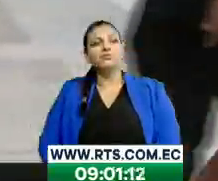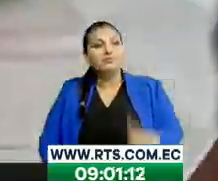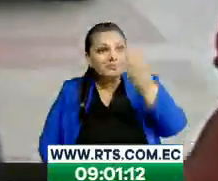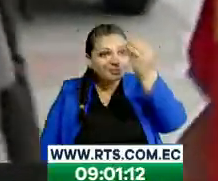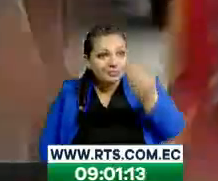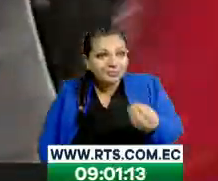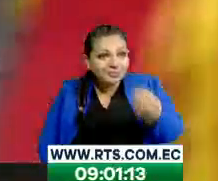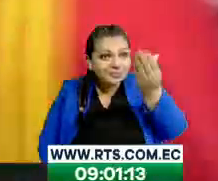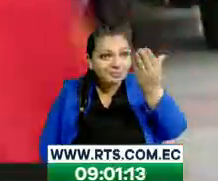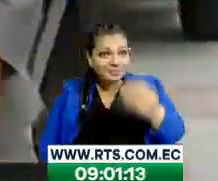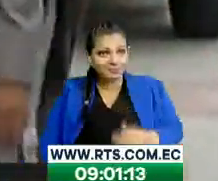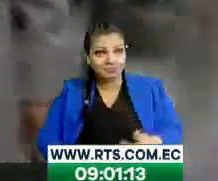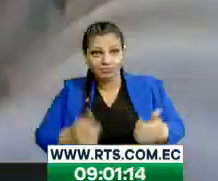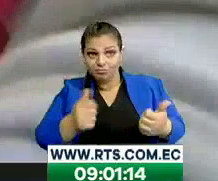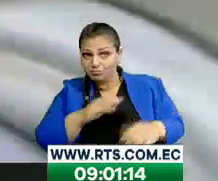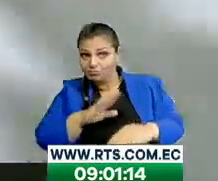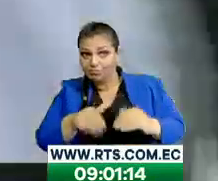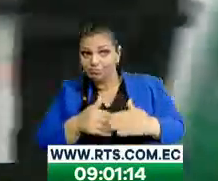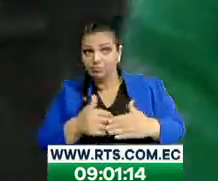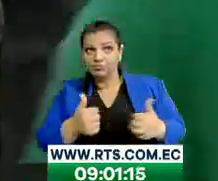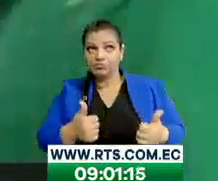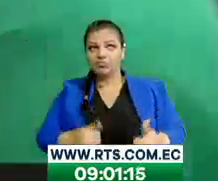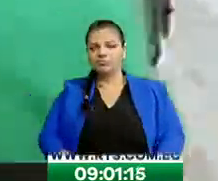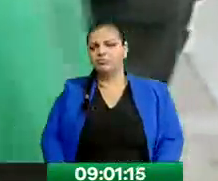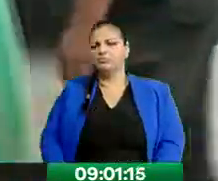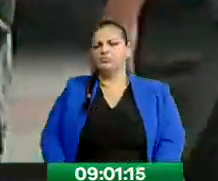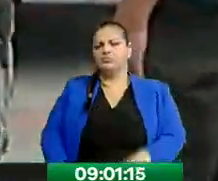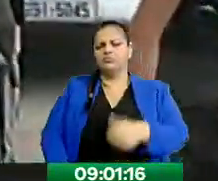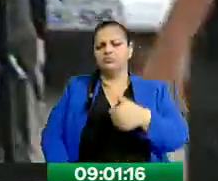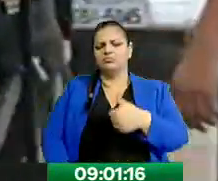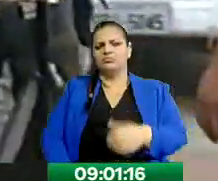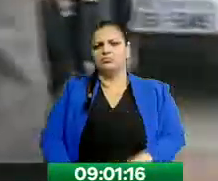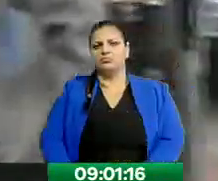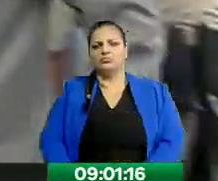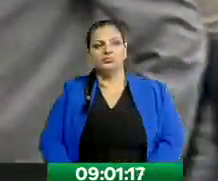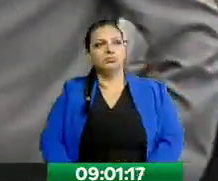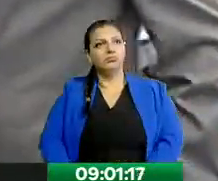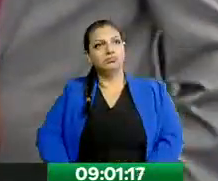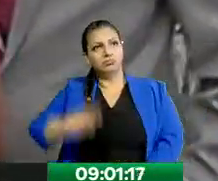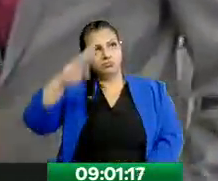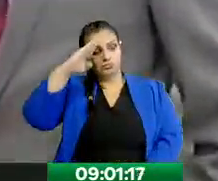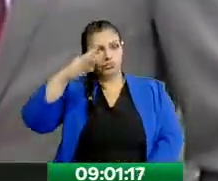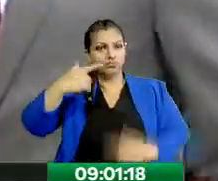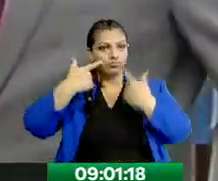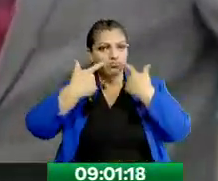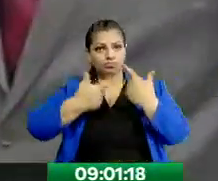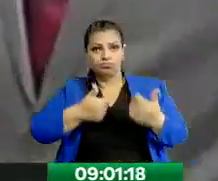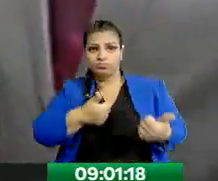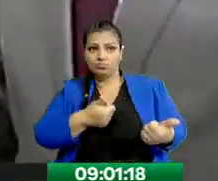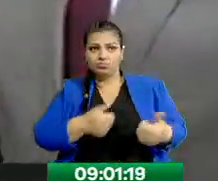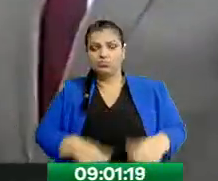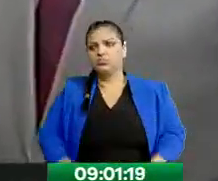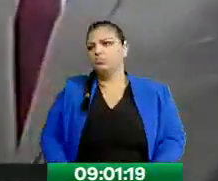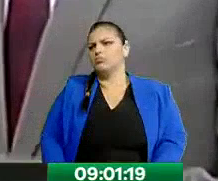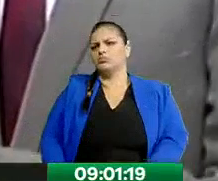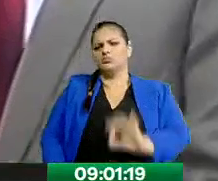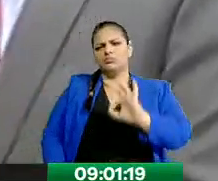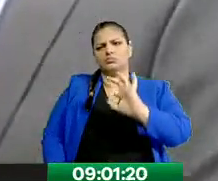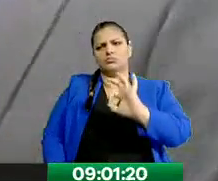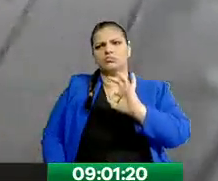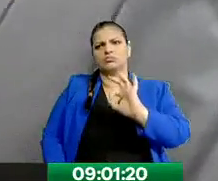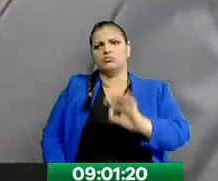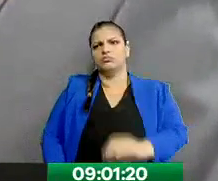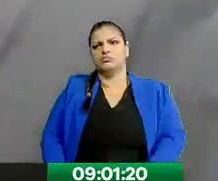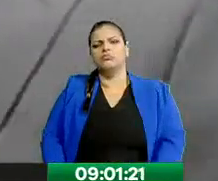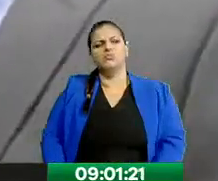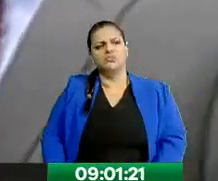Al momento, ¿todo bien, todo tranquilo? Todo tranquilo, todo bonito. ¿Cómo ven ustedes estas operaciones, policía? Excelente, excelente, porque hay mucha delincuencia. ¿Todos